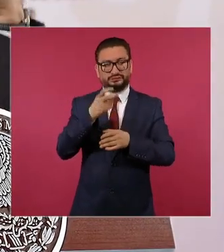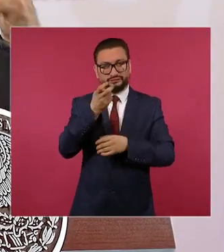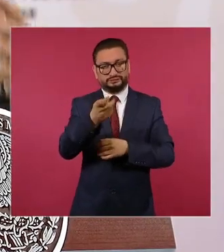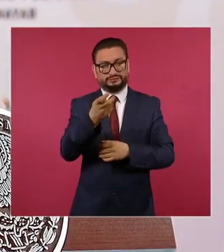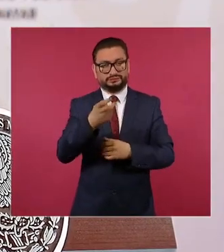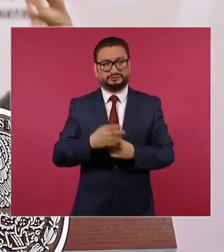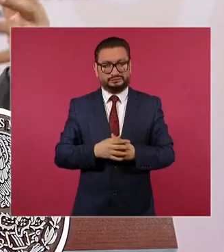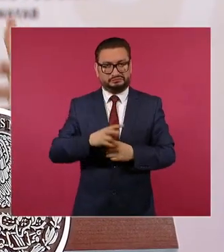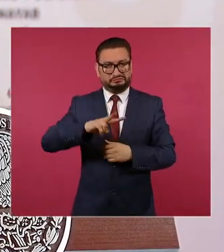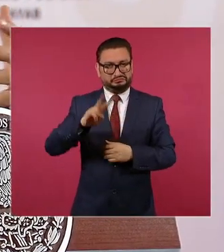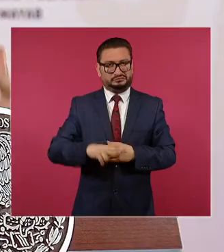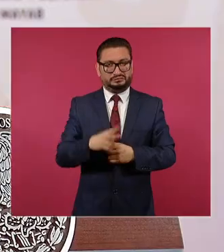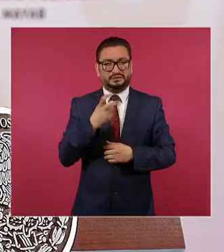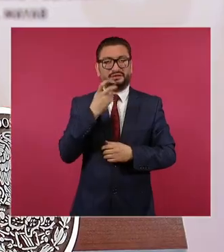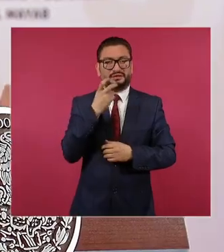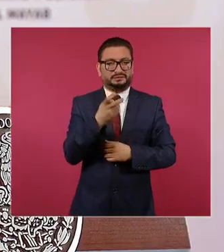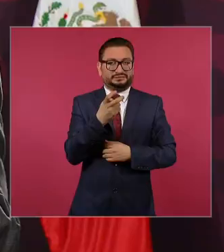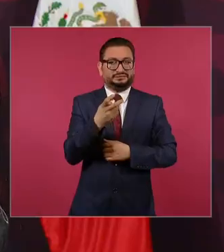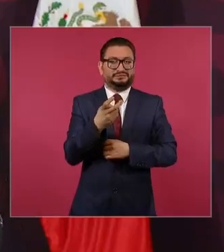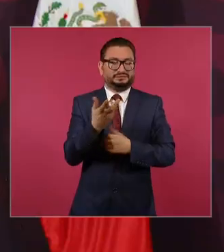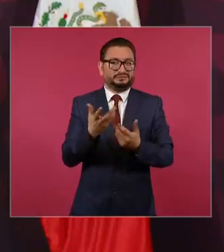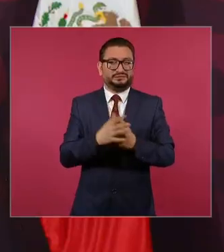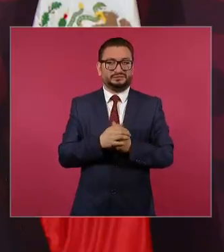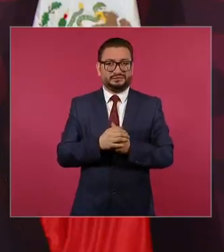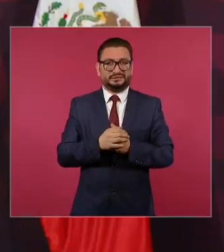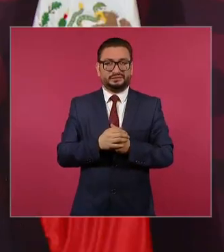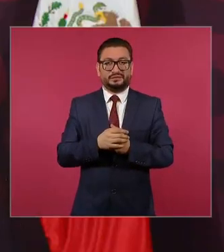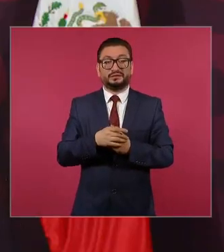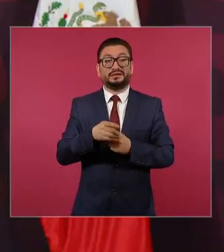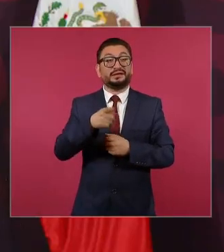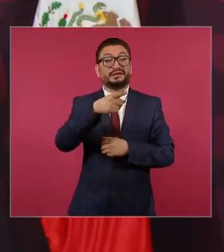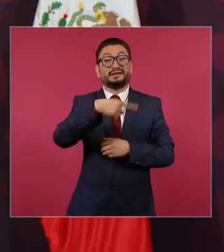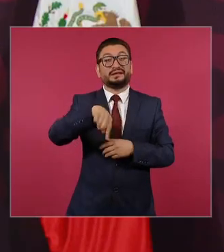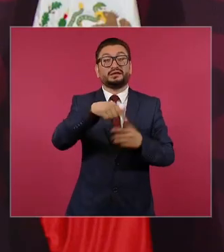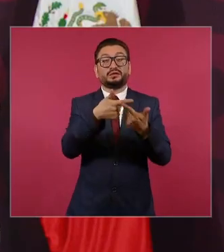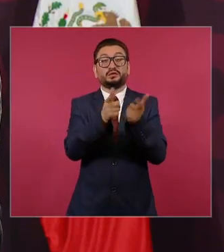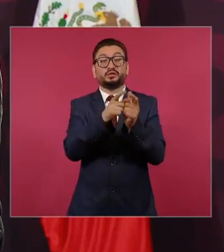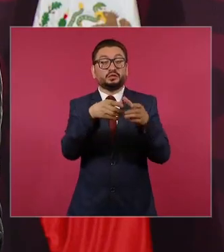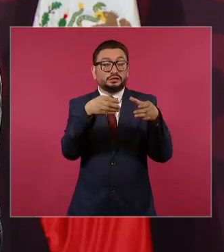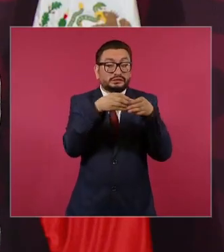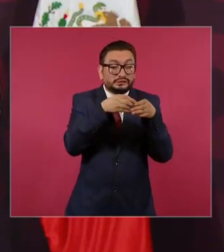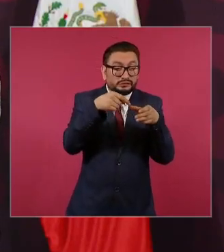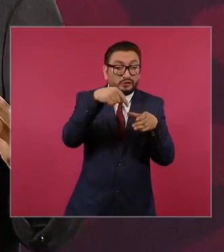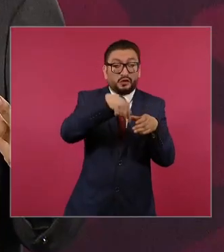Entonces, estaban muy ensimismados